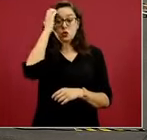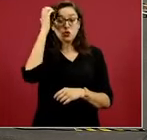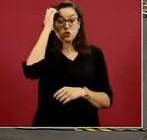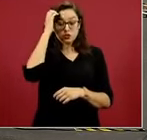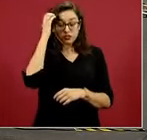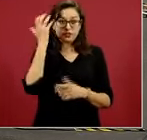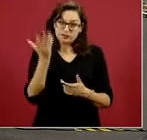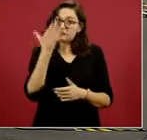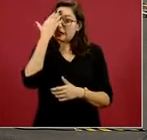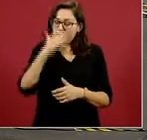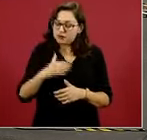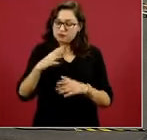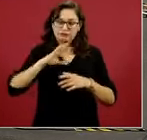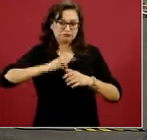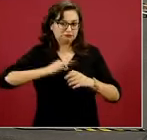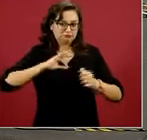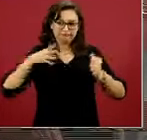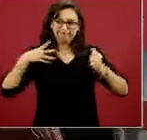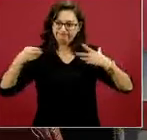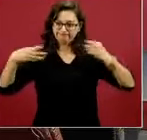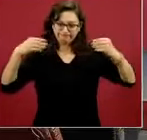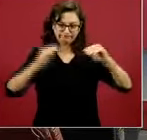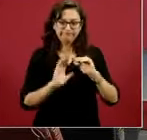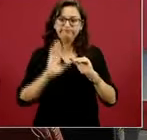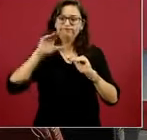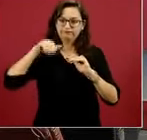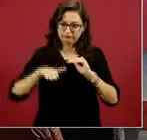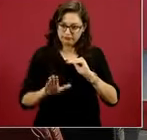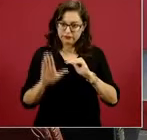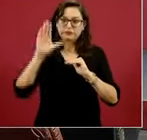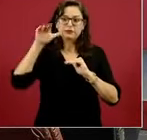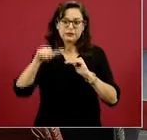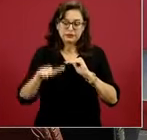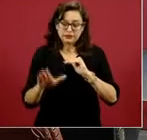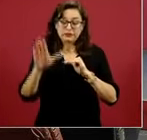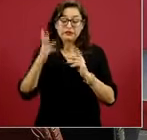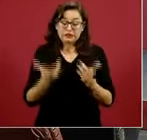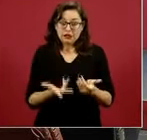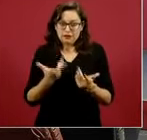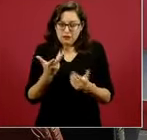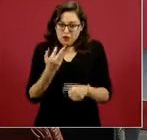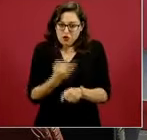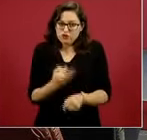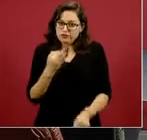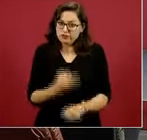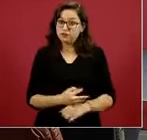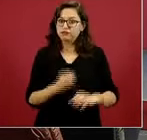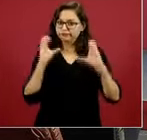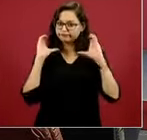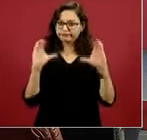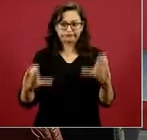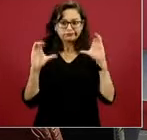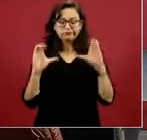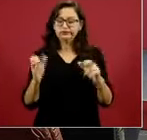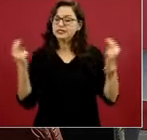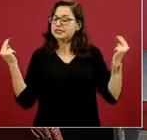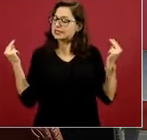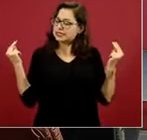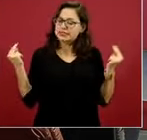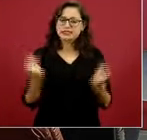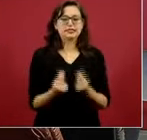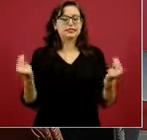curva epidémica en su entidad federativa, para que así vean el momento de alarma, la necesidad